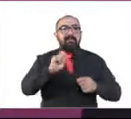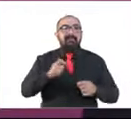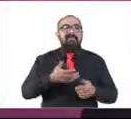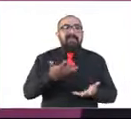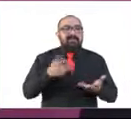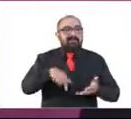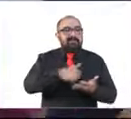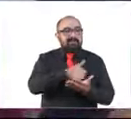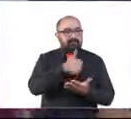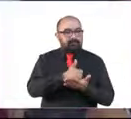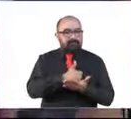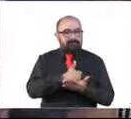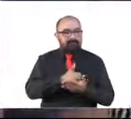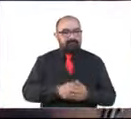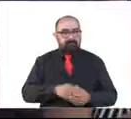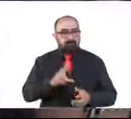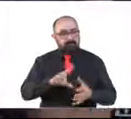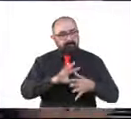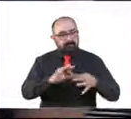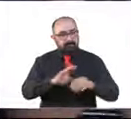doctora.